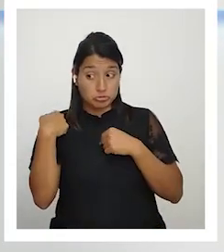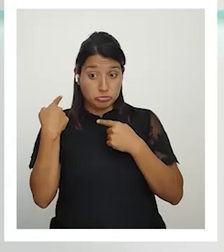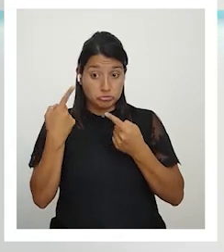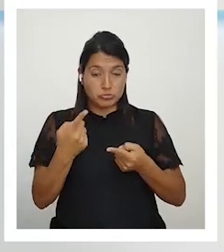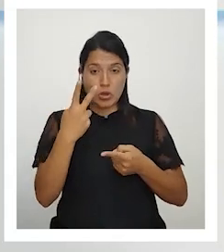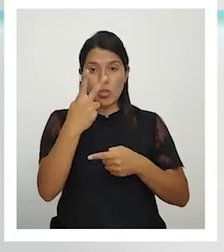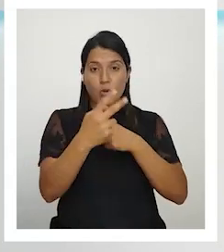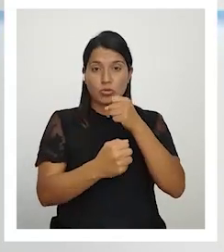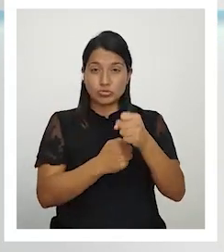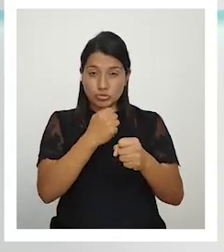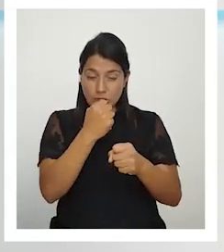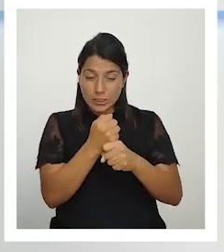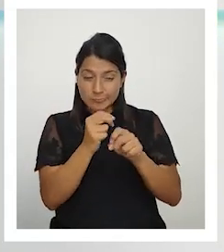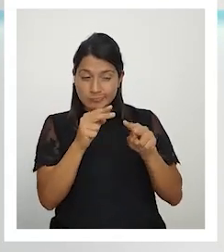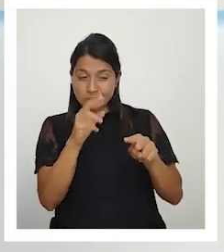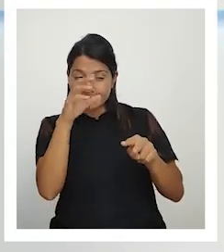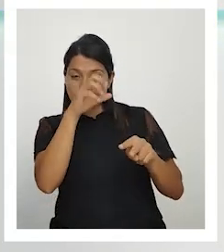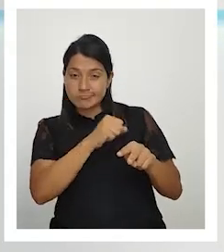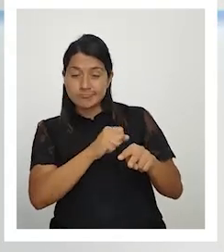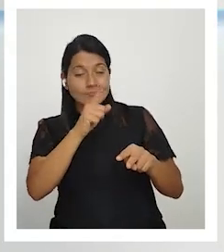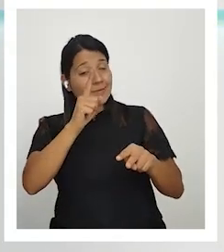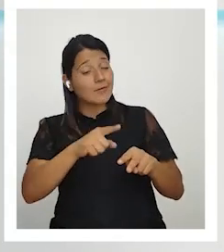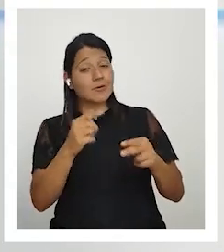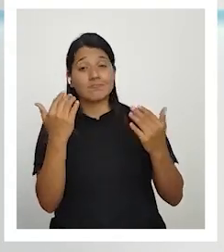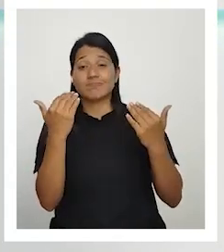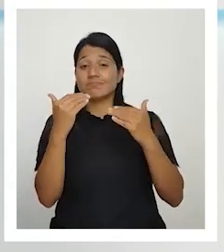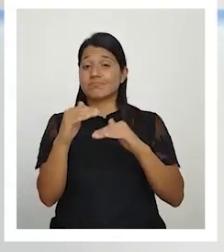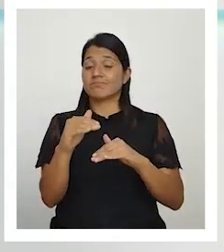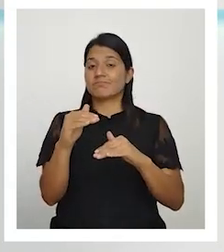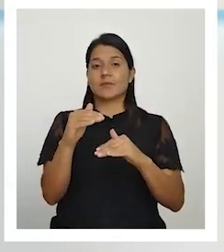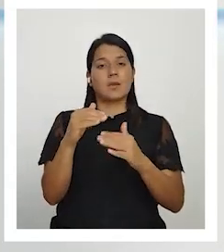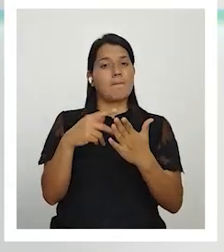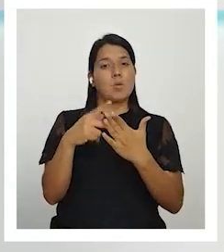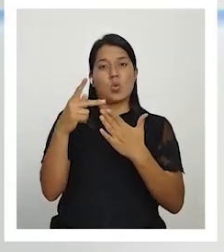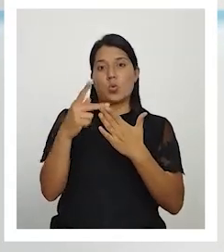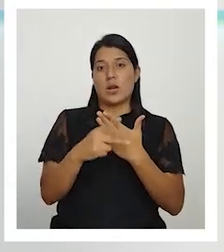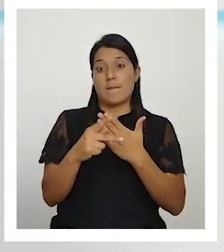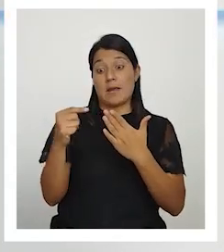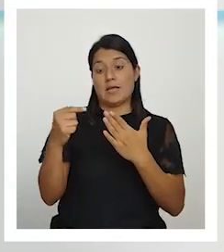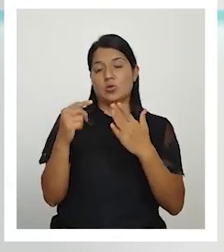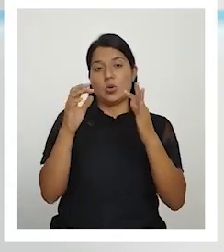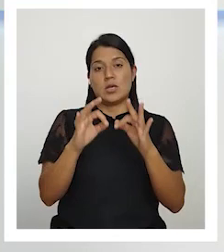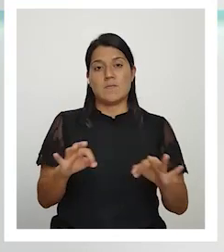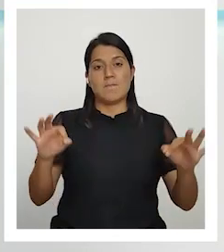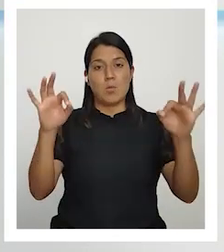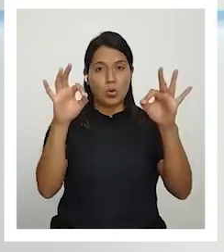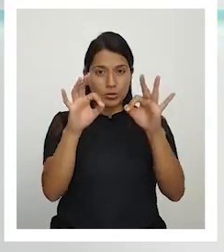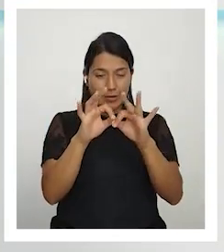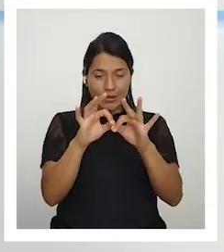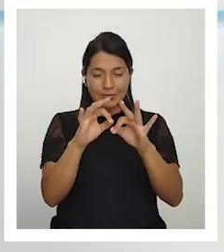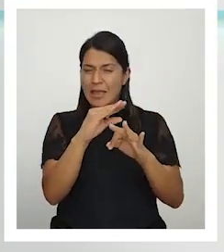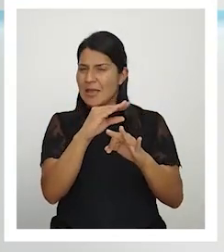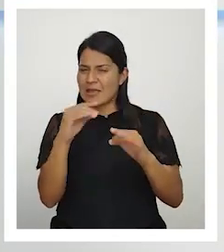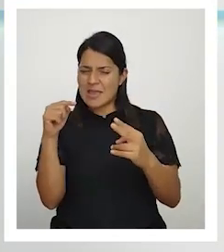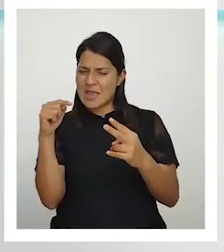definitivamente habrá que recortar programas, ¿verdad? Programas que son importantes y que han venido